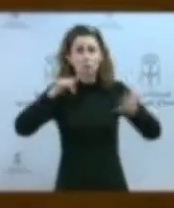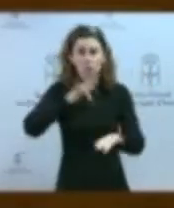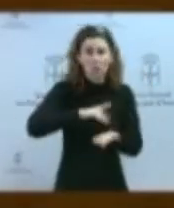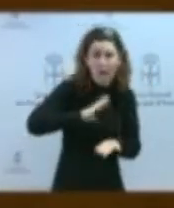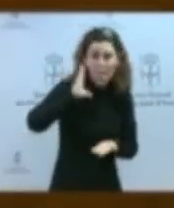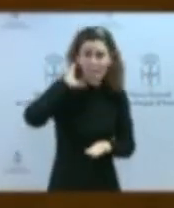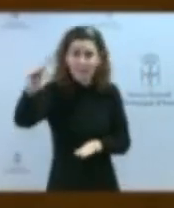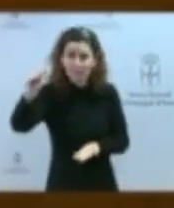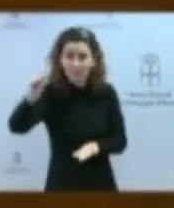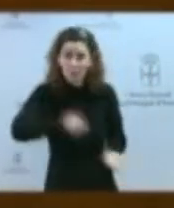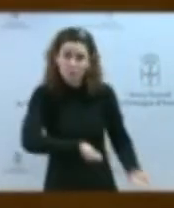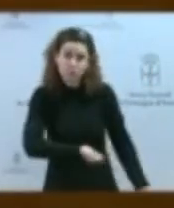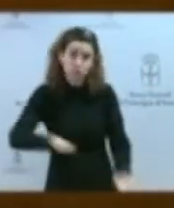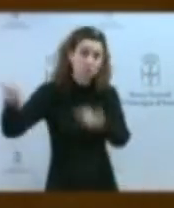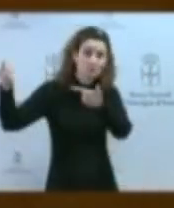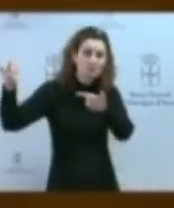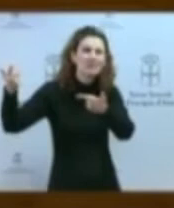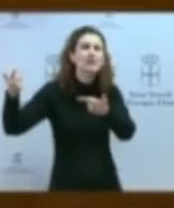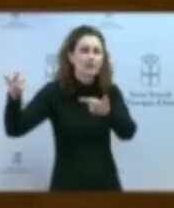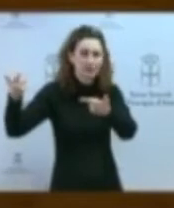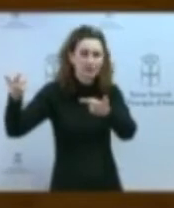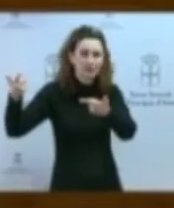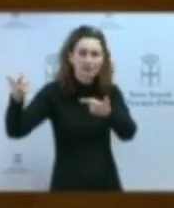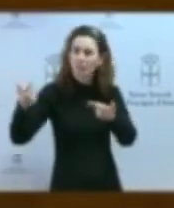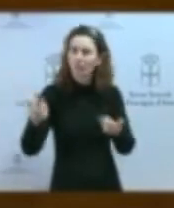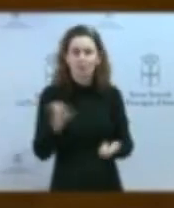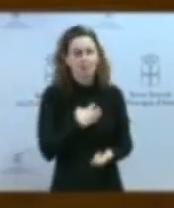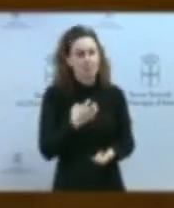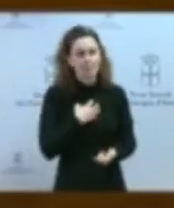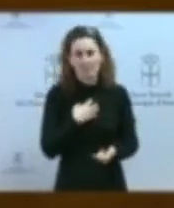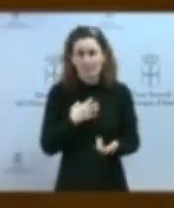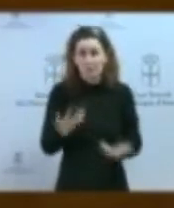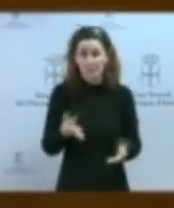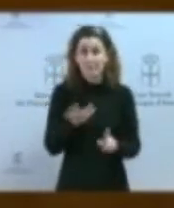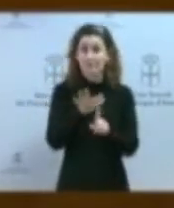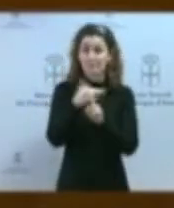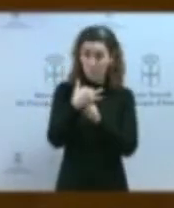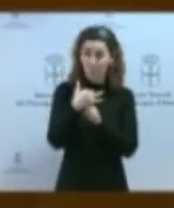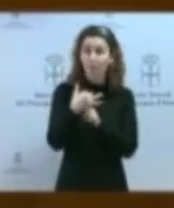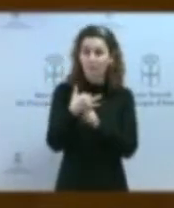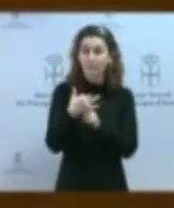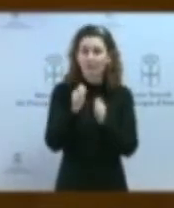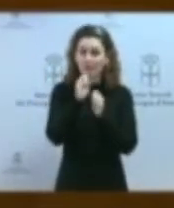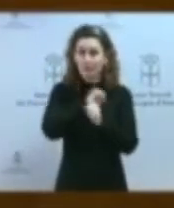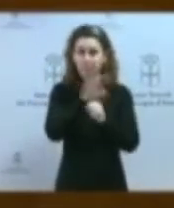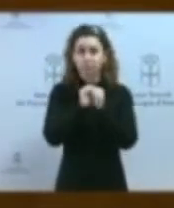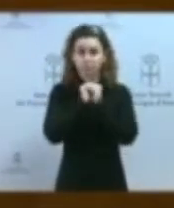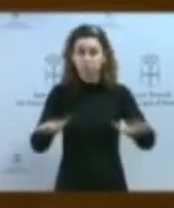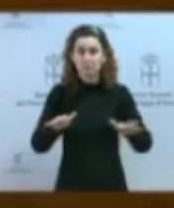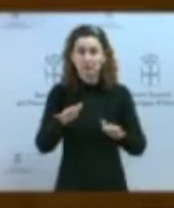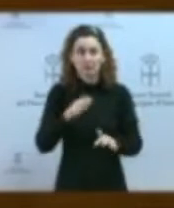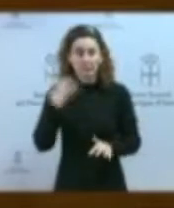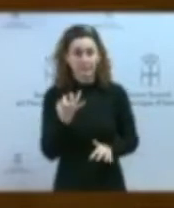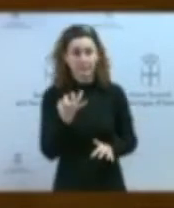modelo de política industrial. Y ante una situación de pandemia en el año 2021 corremos más riesgo de deslocalizaciones. Por eso proponíamos un fondo de